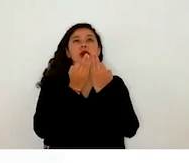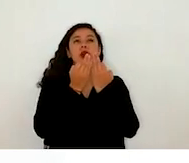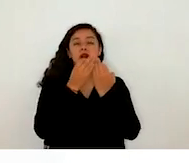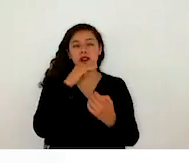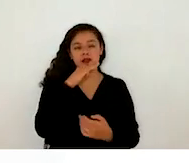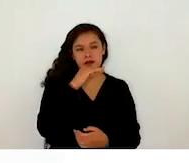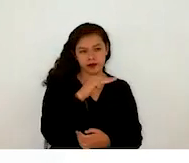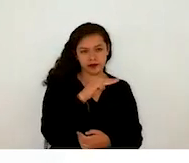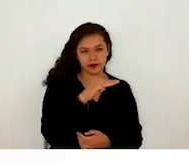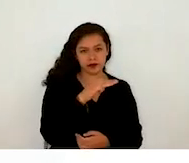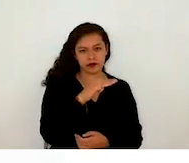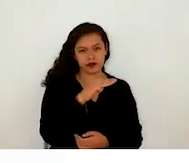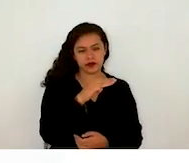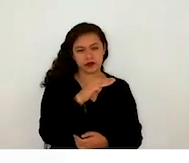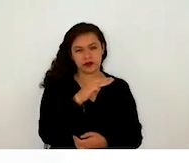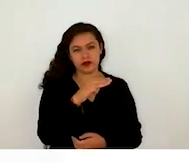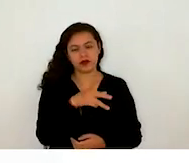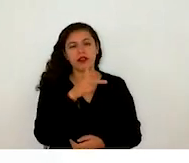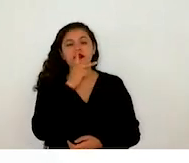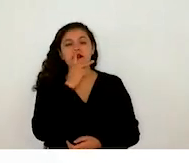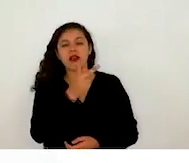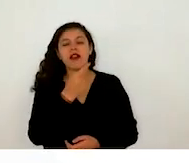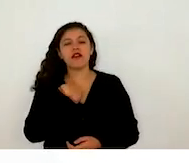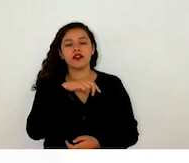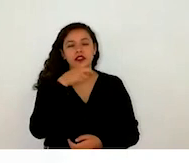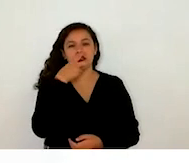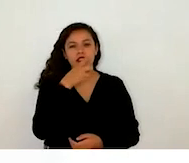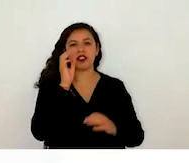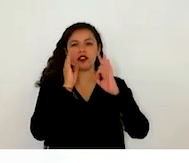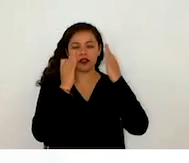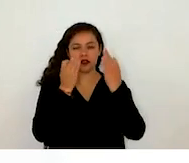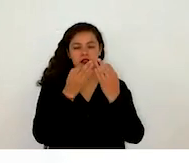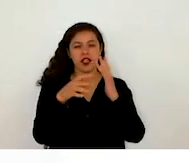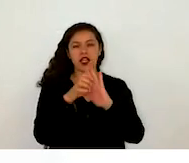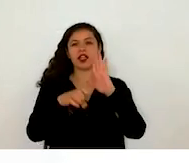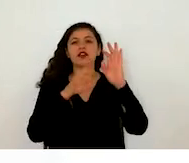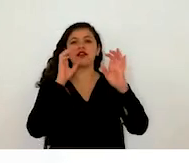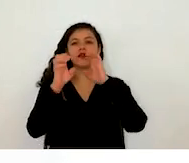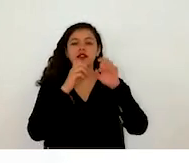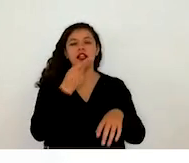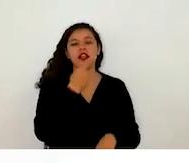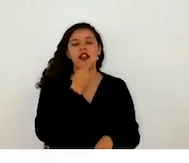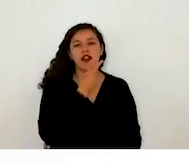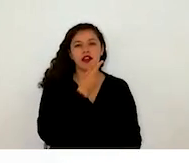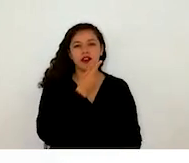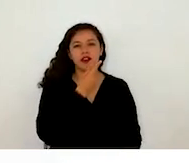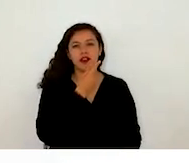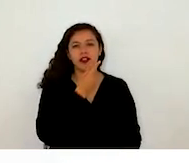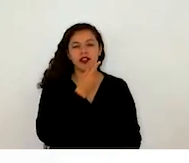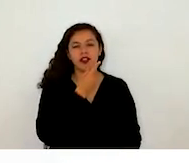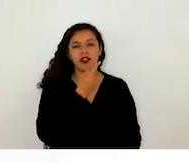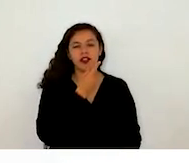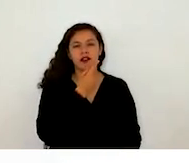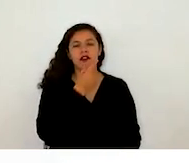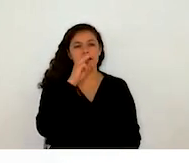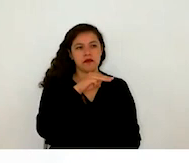aunque no se reducen a las palabras pronunciadas de forma oral ejemplos de comunicación verbal serían como un email un memorándum